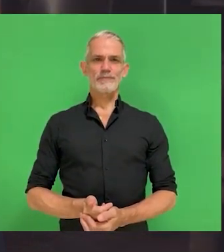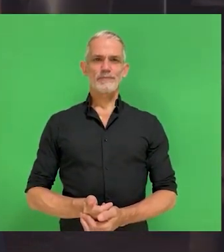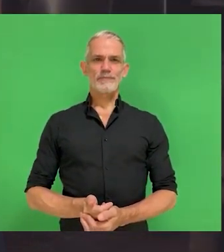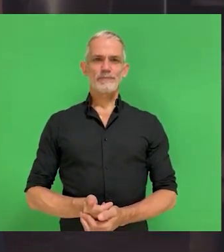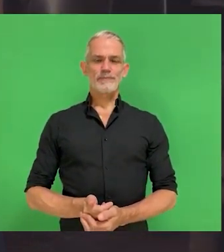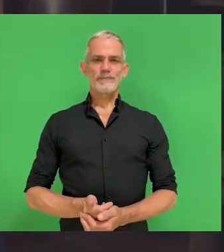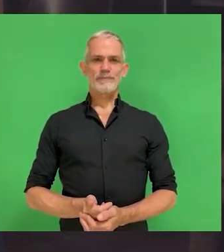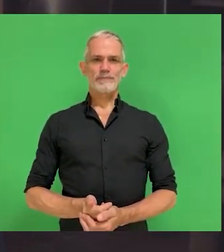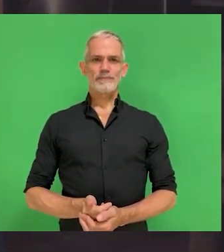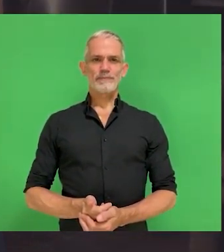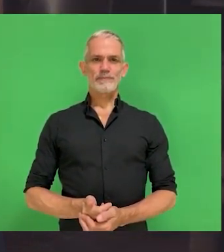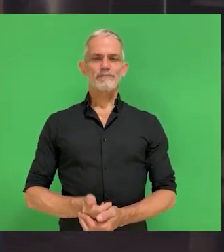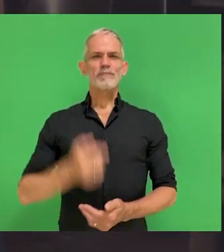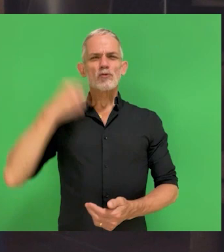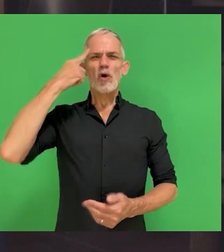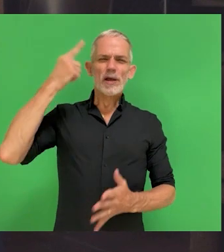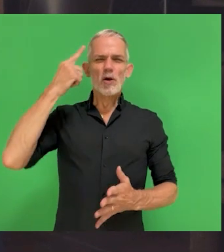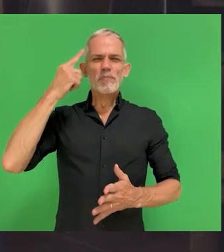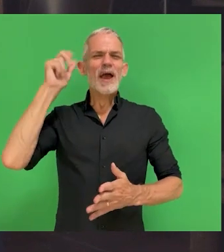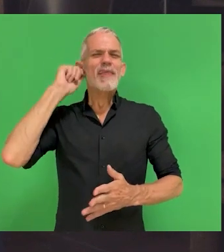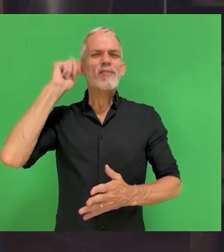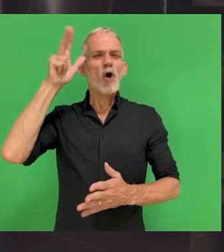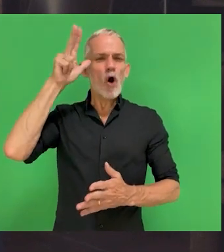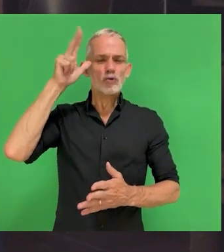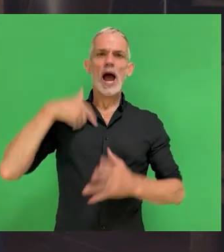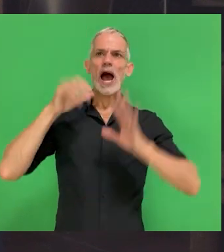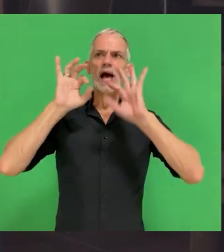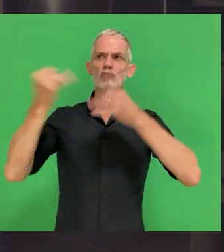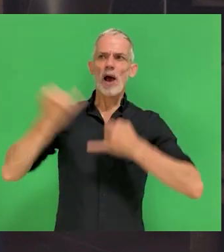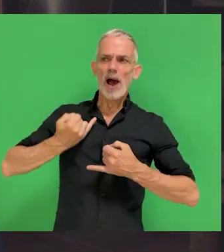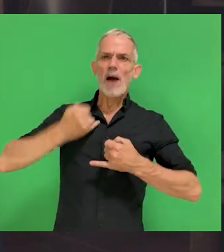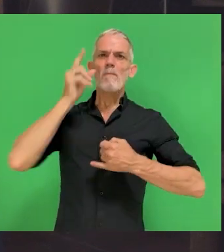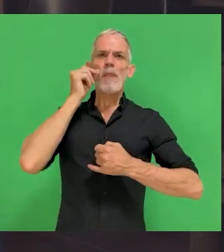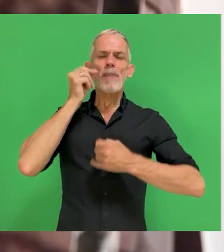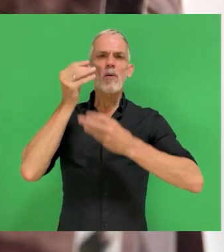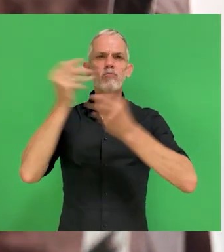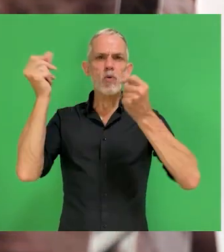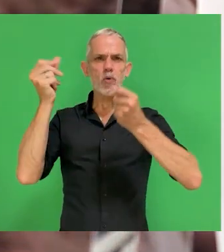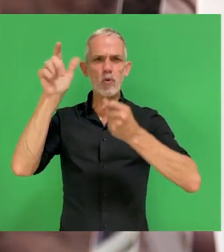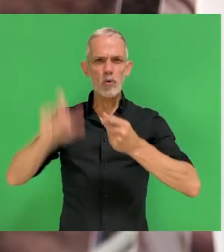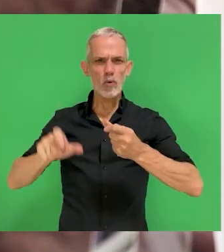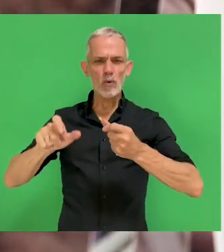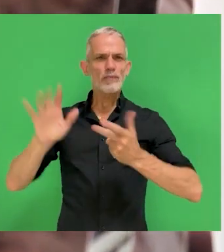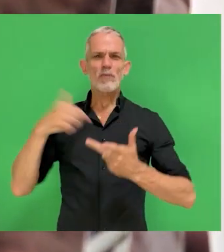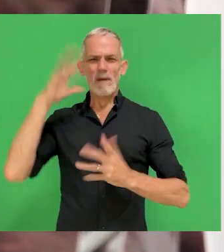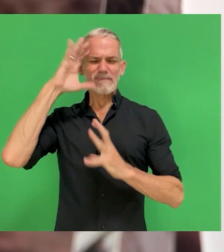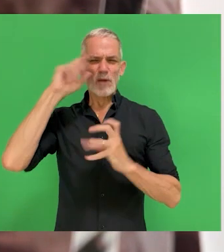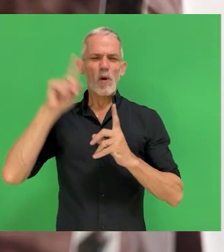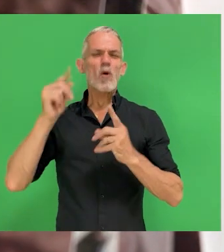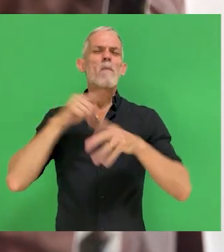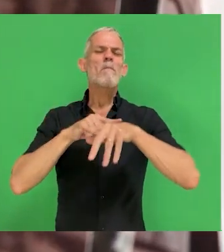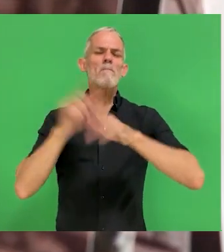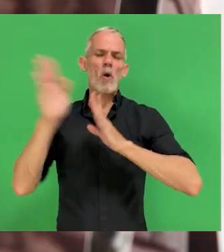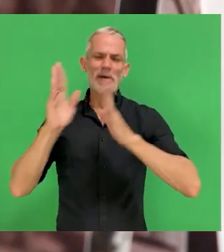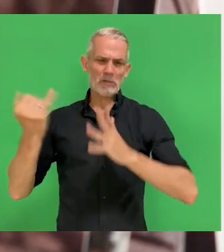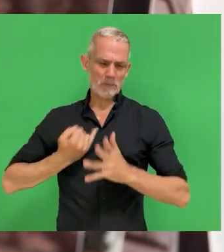frente al micrófono. Creo que tenía 8 años cuando supe que mi papá era un desaparecido. Aunque no recuerdo muy bien el momento